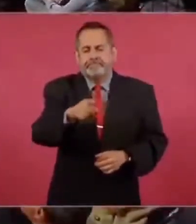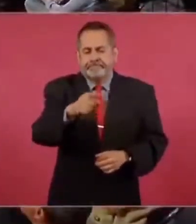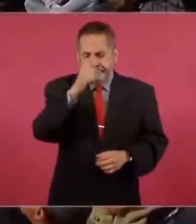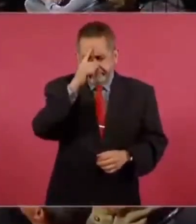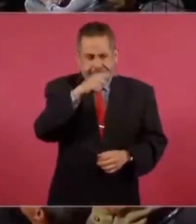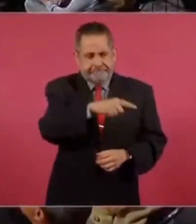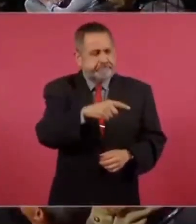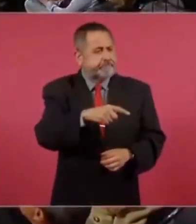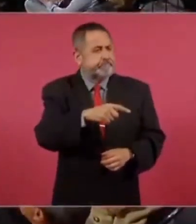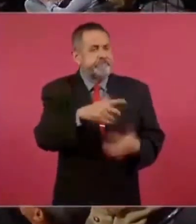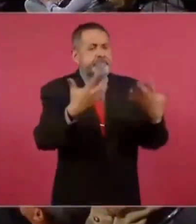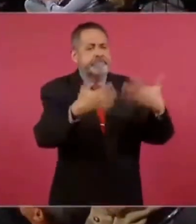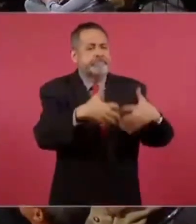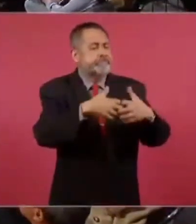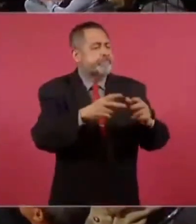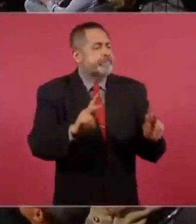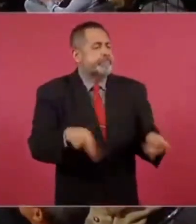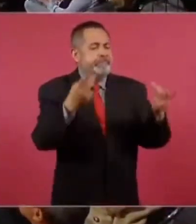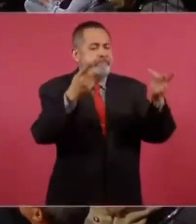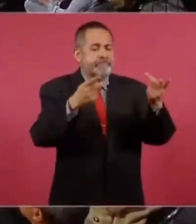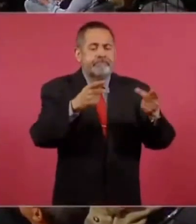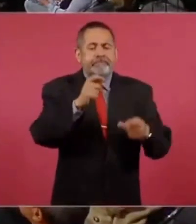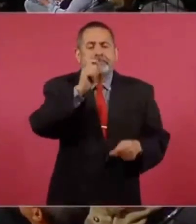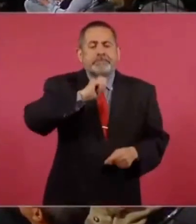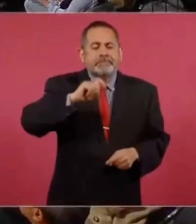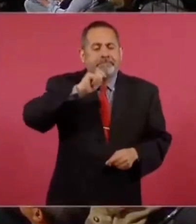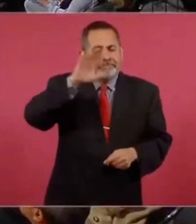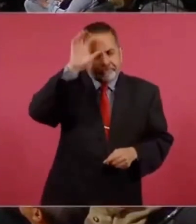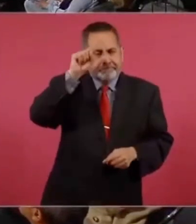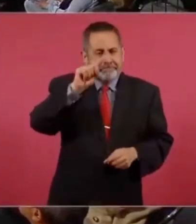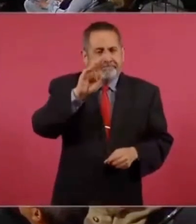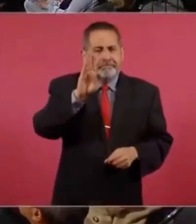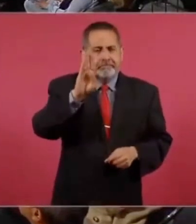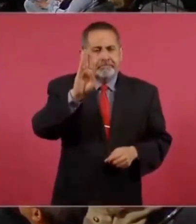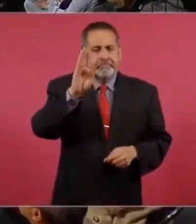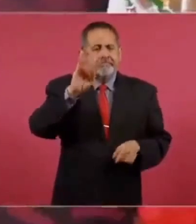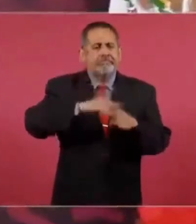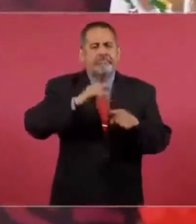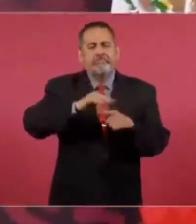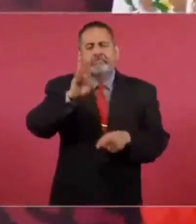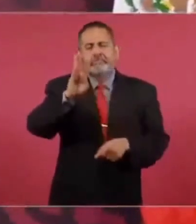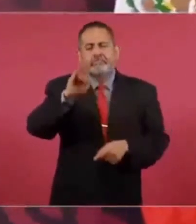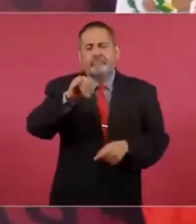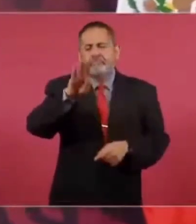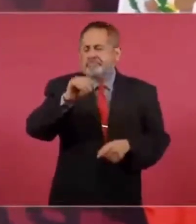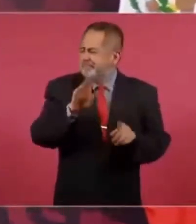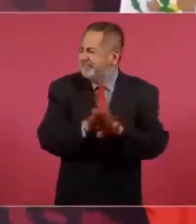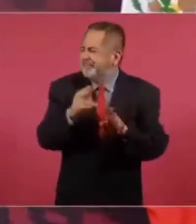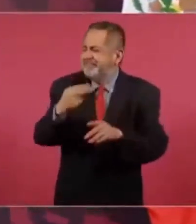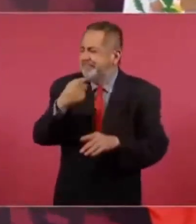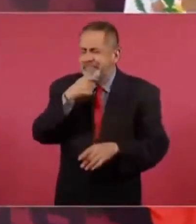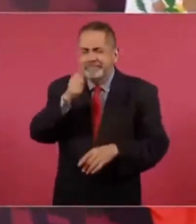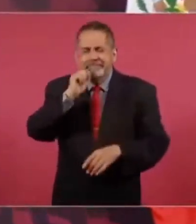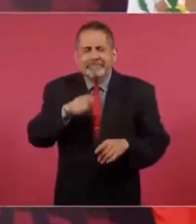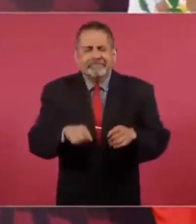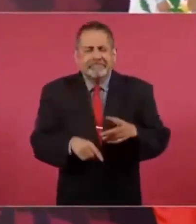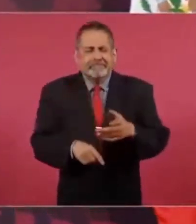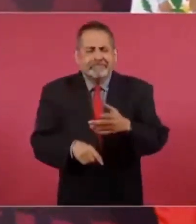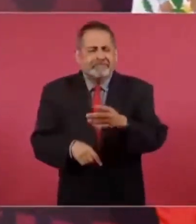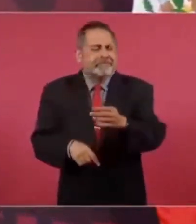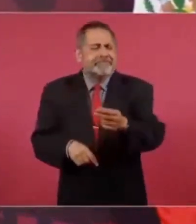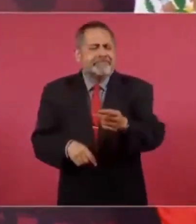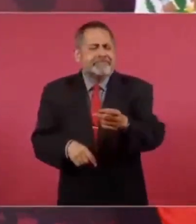la fábrica de paletas Payaso, Bimbo. ¿Cómo se llaman las paletas esas?